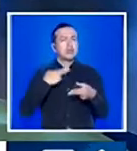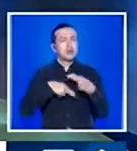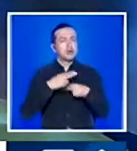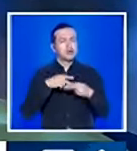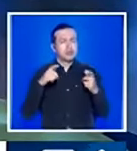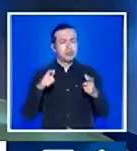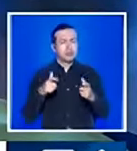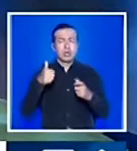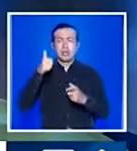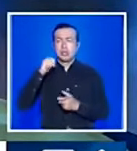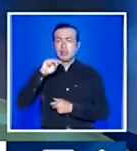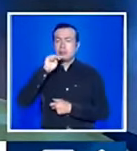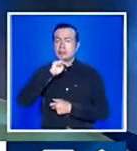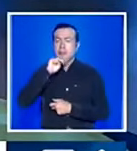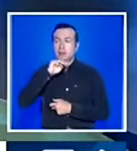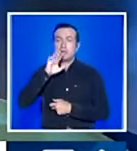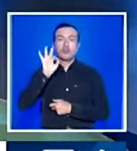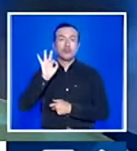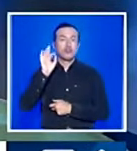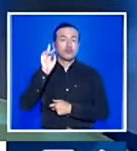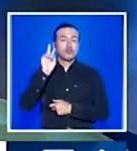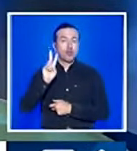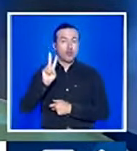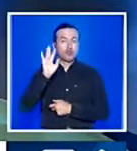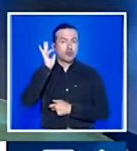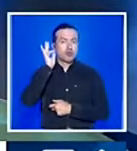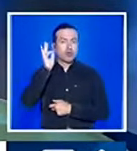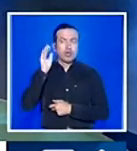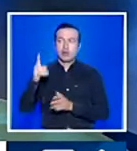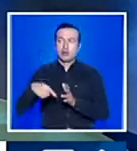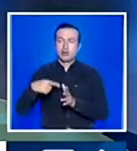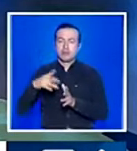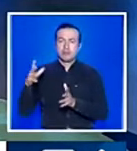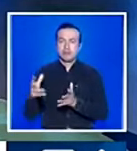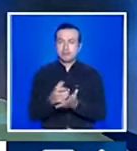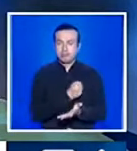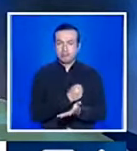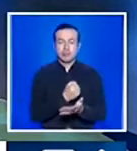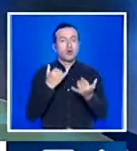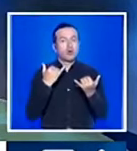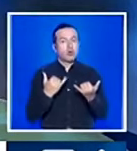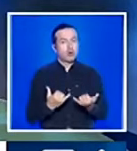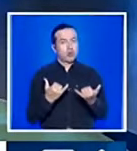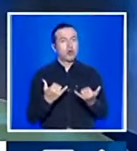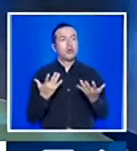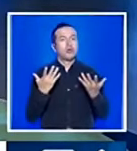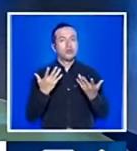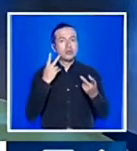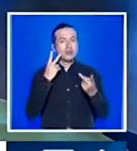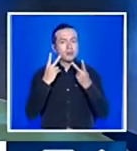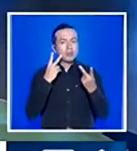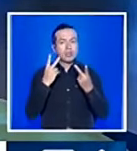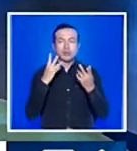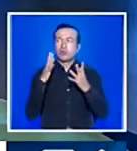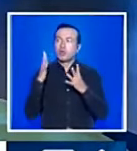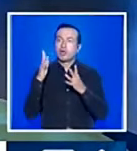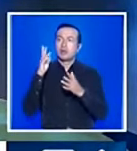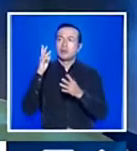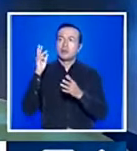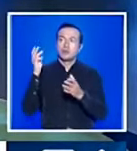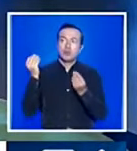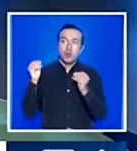en Manta, sí. ¿Te acuerdas? Donde dos mujeres se llevaron... Esto continúa, esto sí, una nueva modalidad, robo de generadores. Es que tú vas a los almacenes y no hay, hay escasez